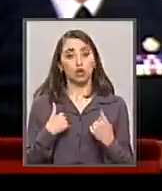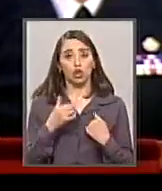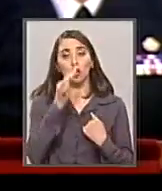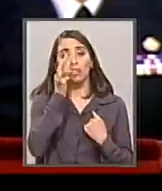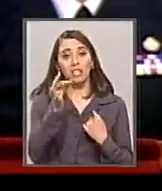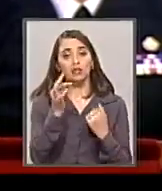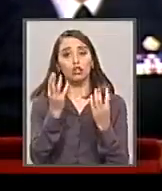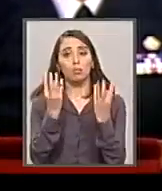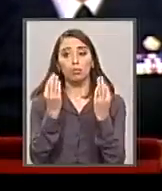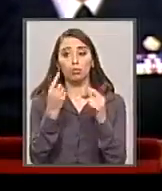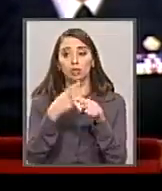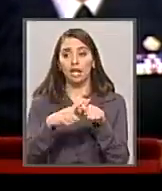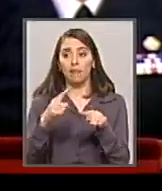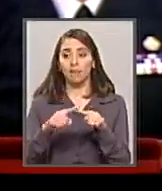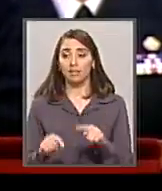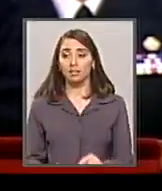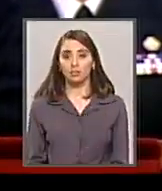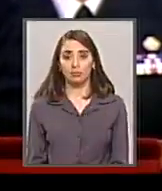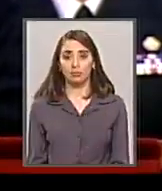Muchas veces